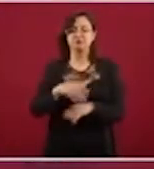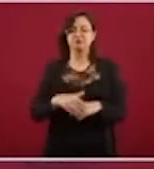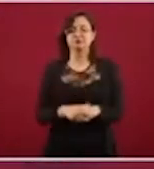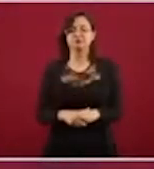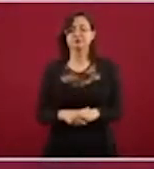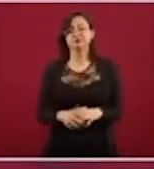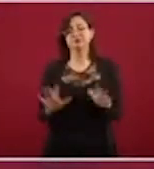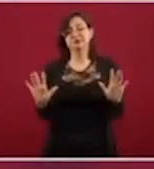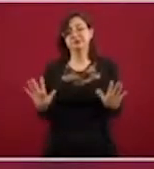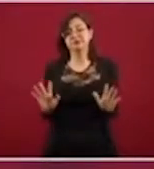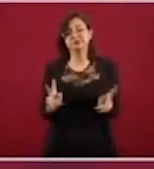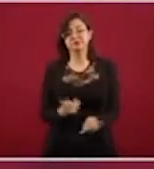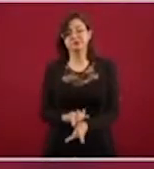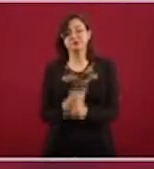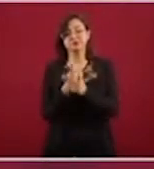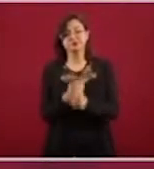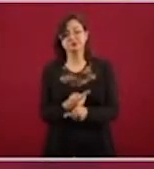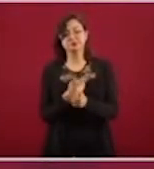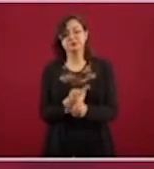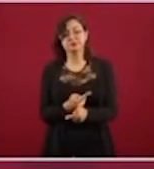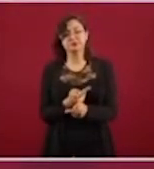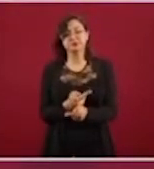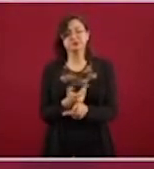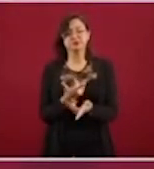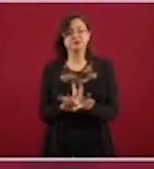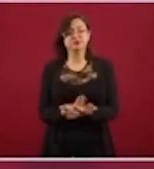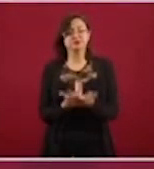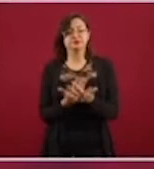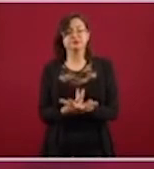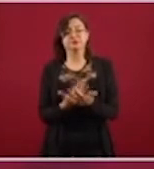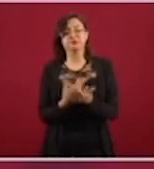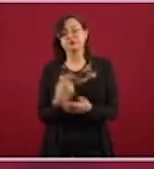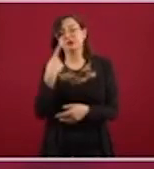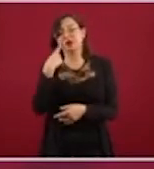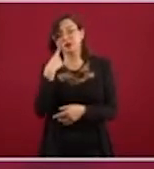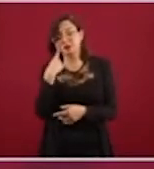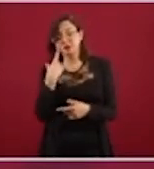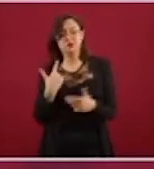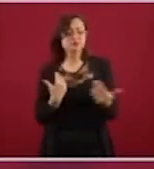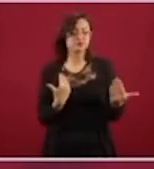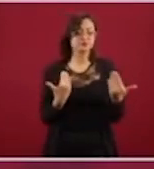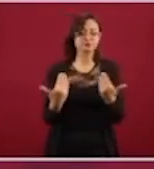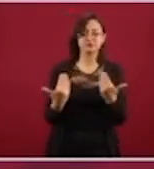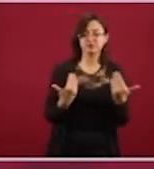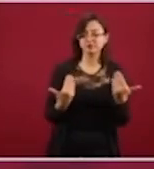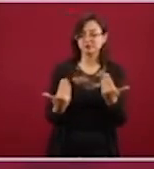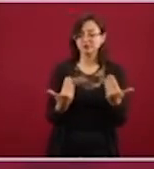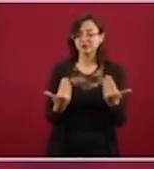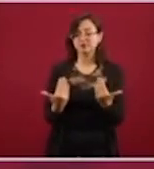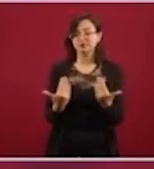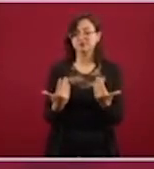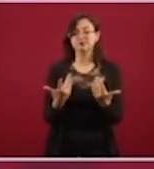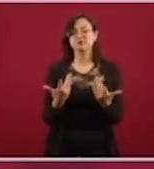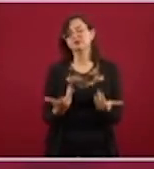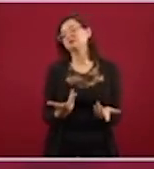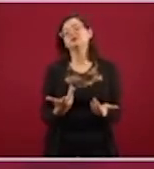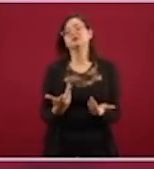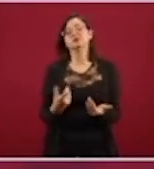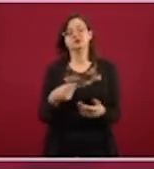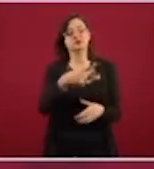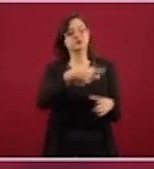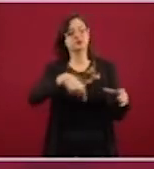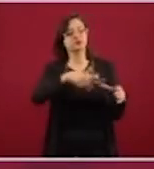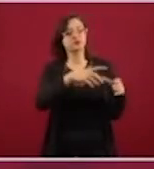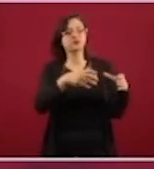Vamos a esperar, estamos haciendo las valoraciones, los técnicos